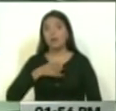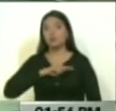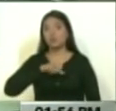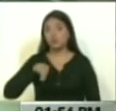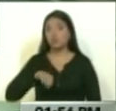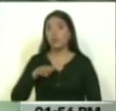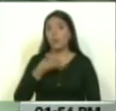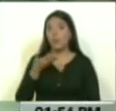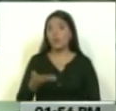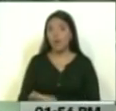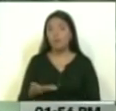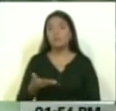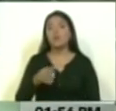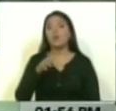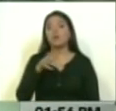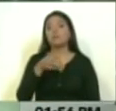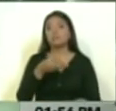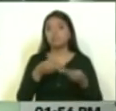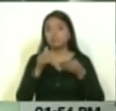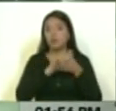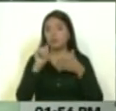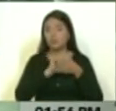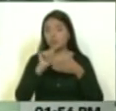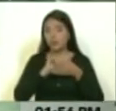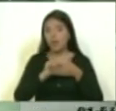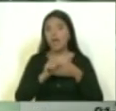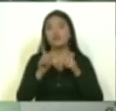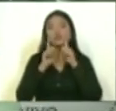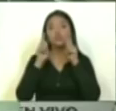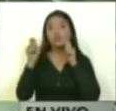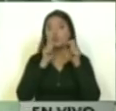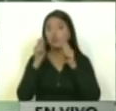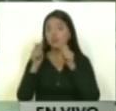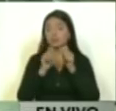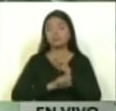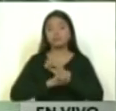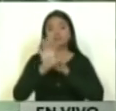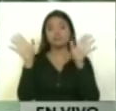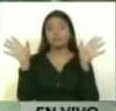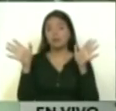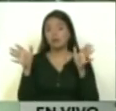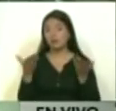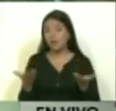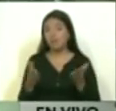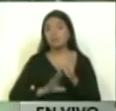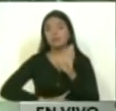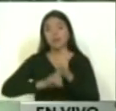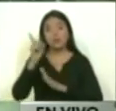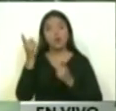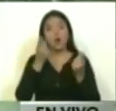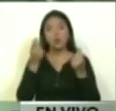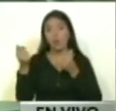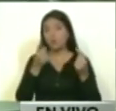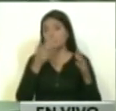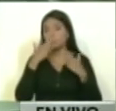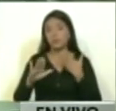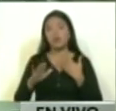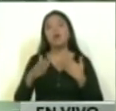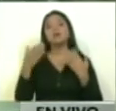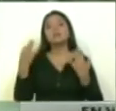entonces obtener las divisas que requerimos para que el turismo se convierta en esa fuente de desarrollo económico alterna a lo que